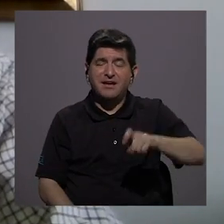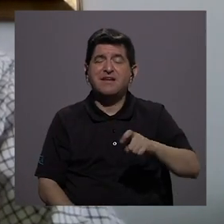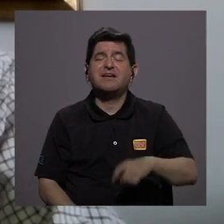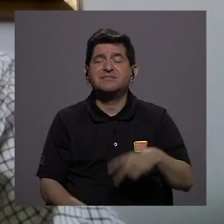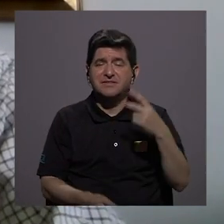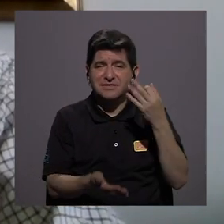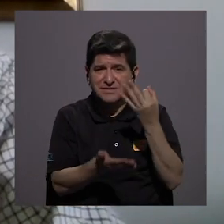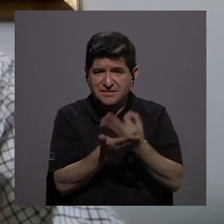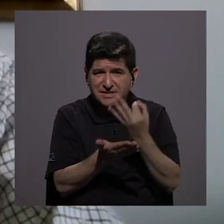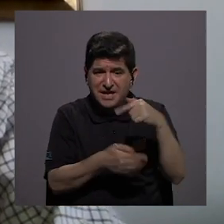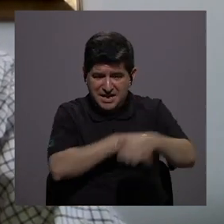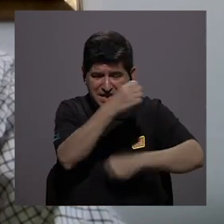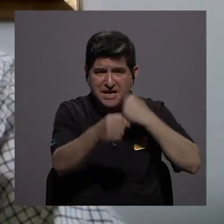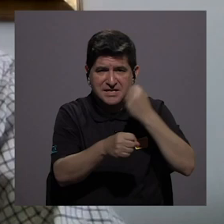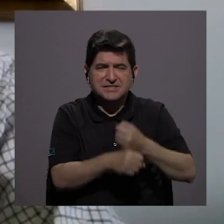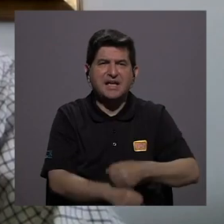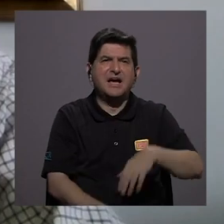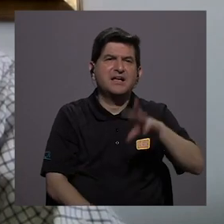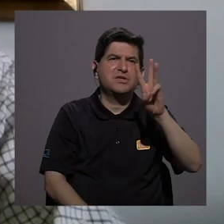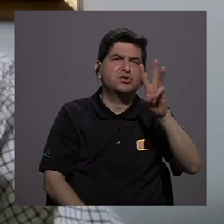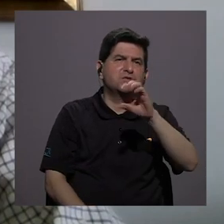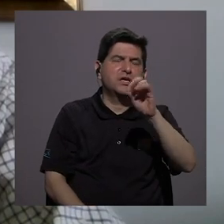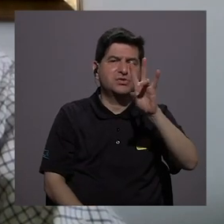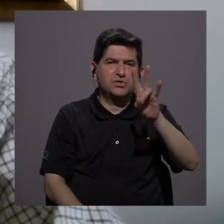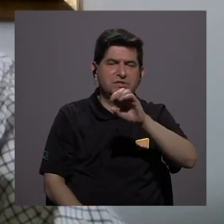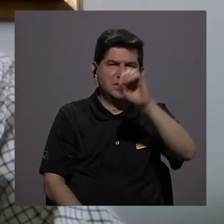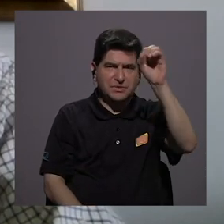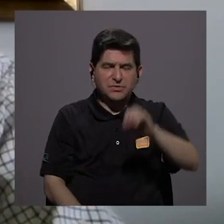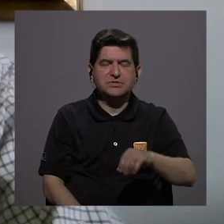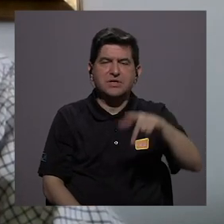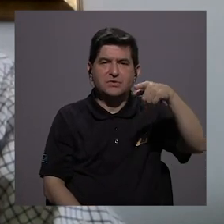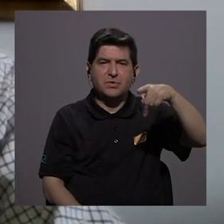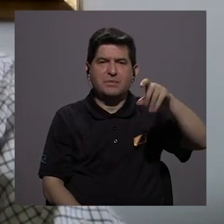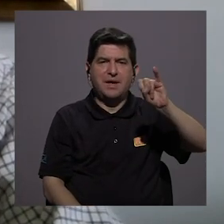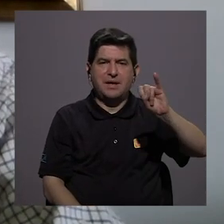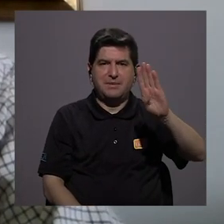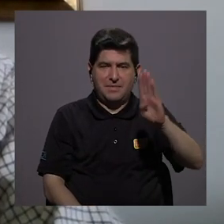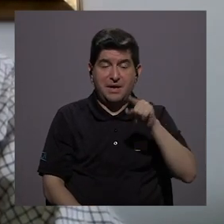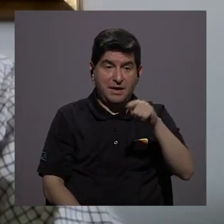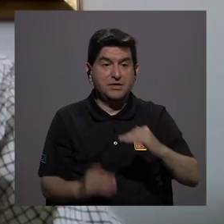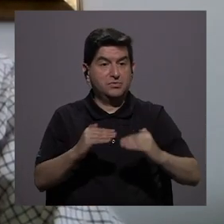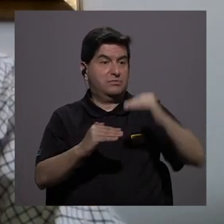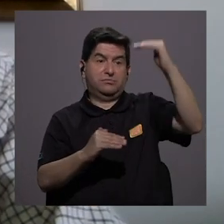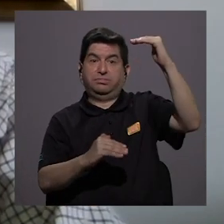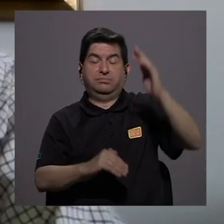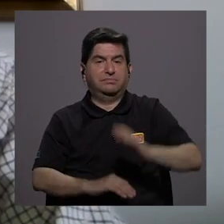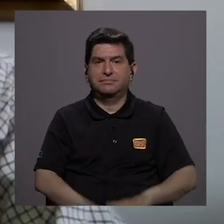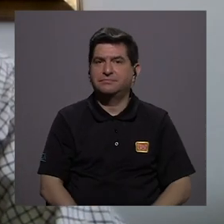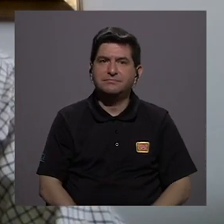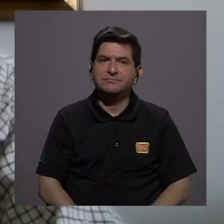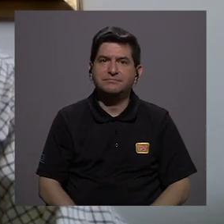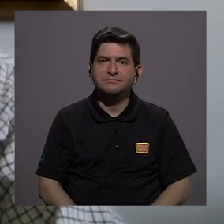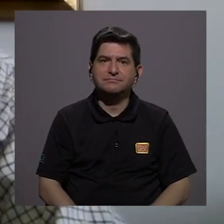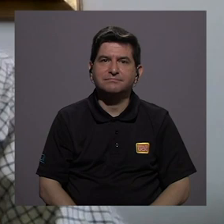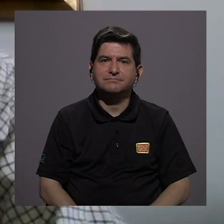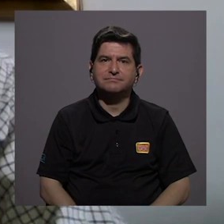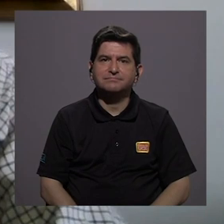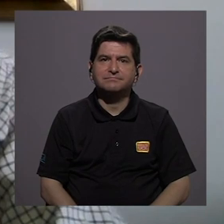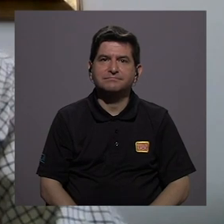financiar en este año alrededor de un 6-7% del Producto Interno Bruto. Eso es muy alto. Uh-huh. Y